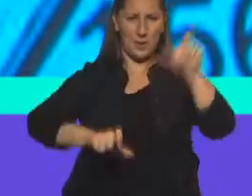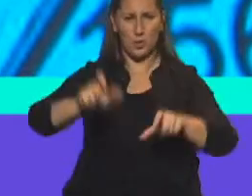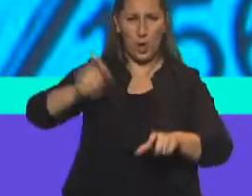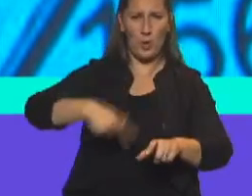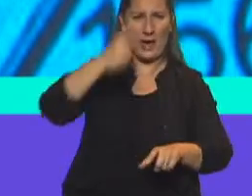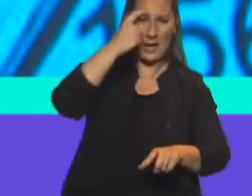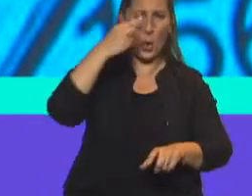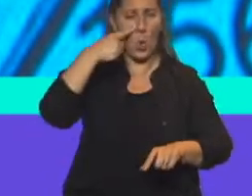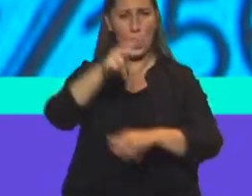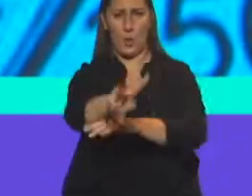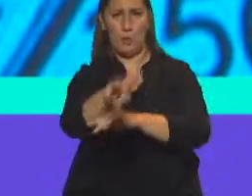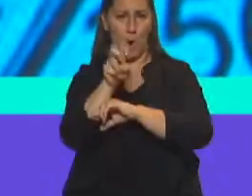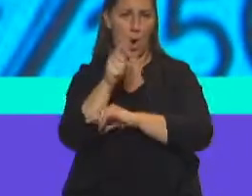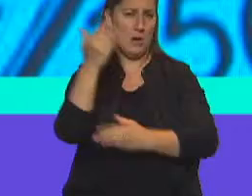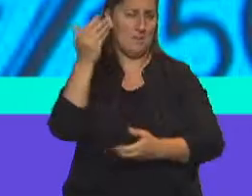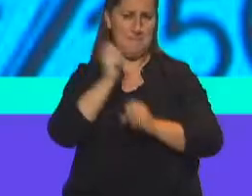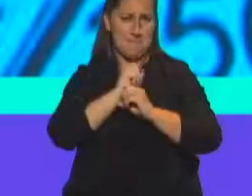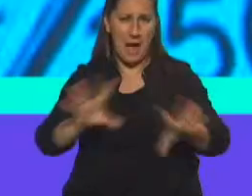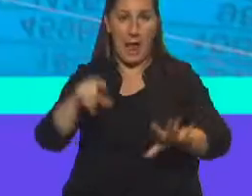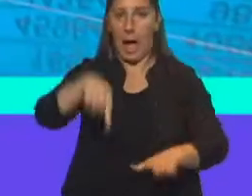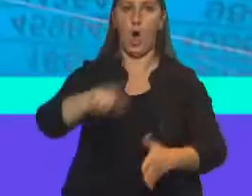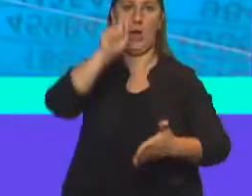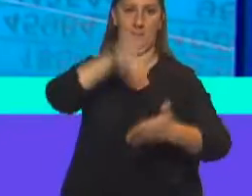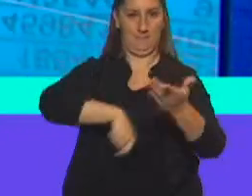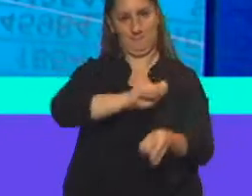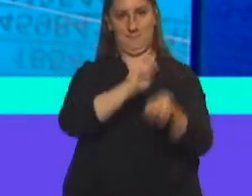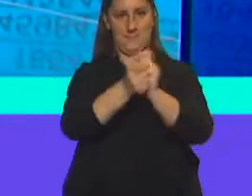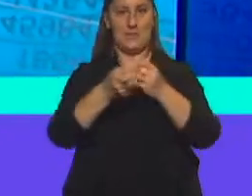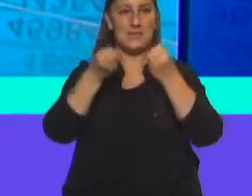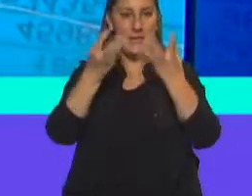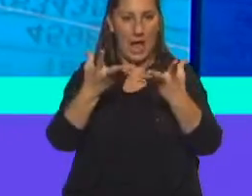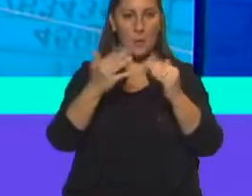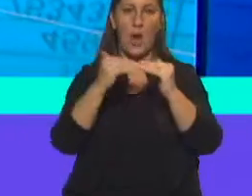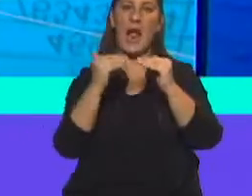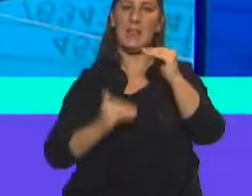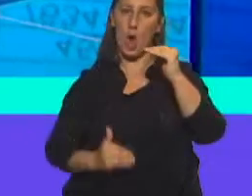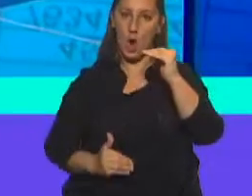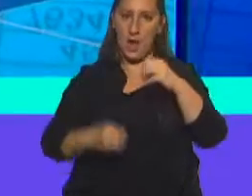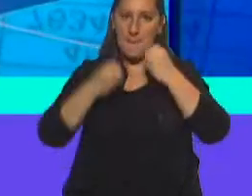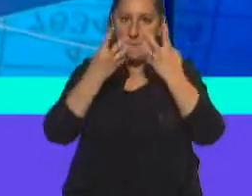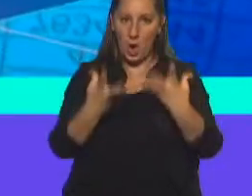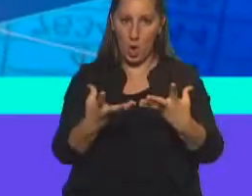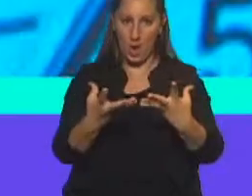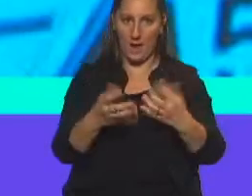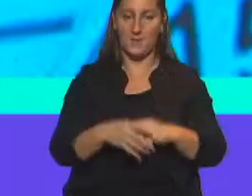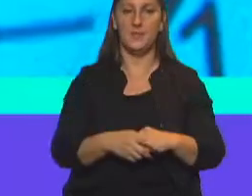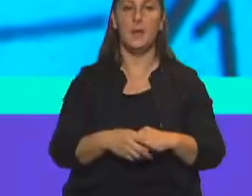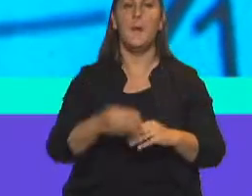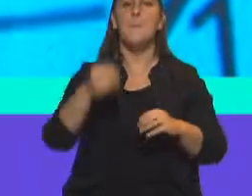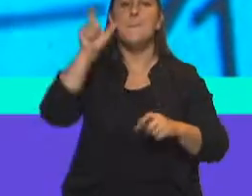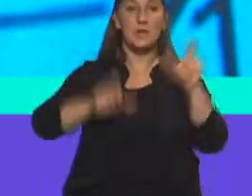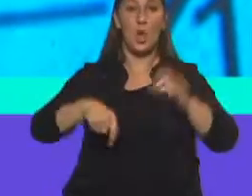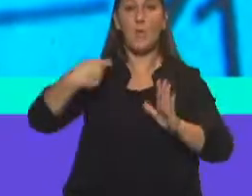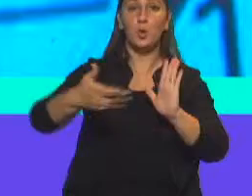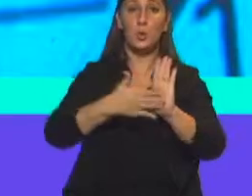enero a junio de manera injusta. Ahora eso se corrige. Además se están mejorando las escalas, las categorías. Es decir, se está logrando que muchos monotributistas